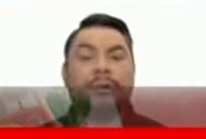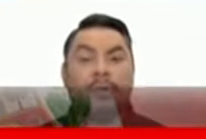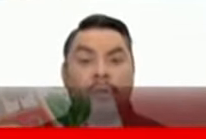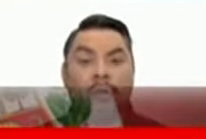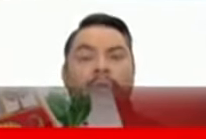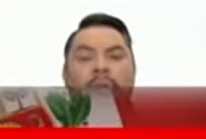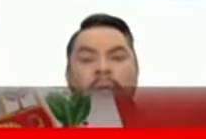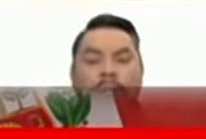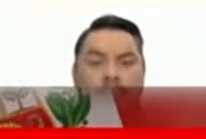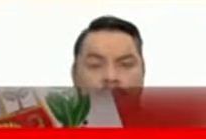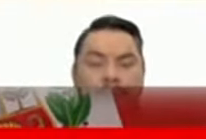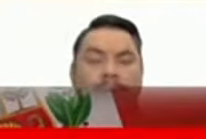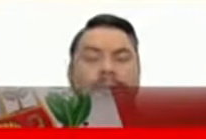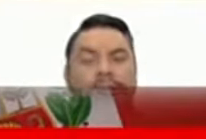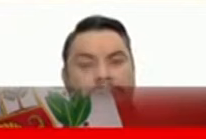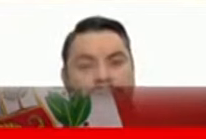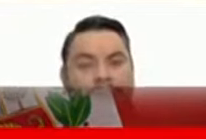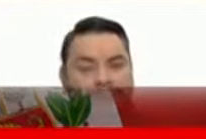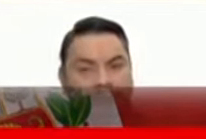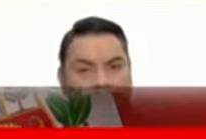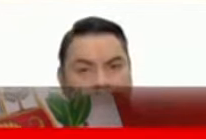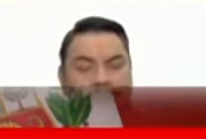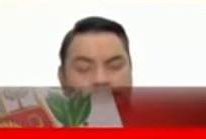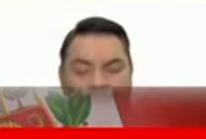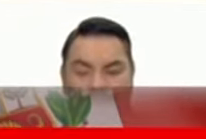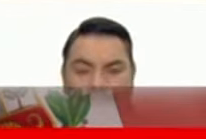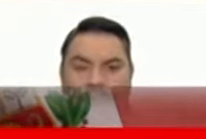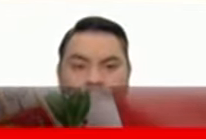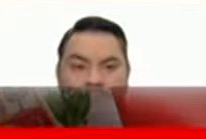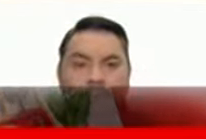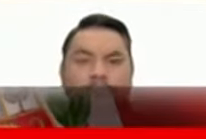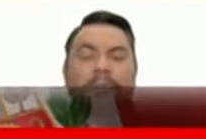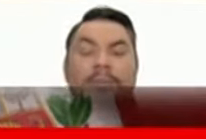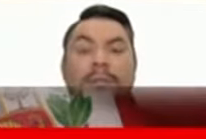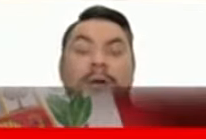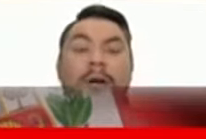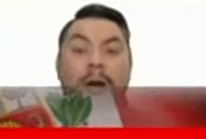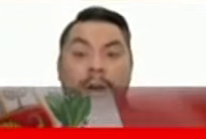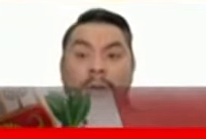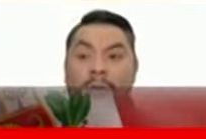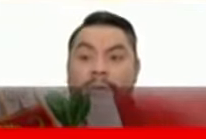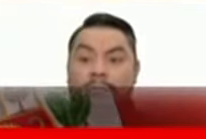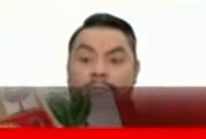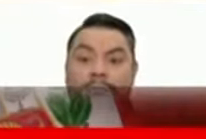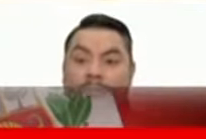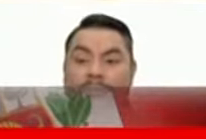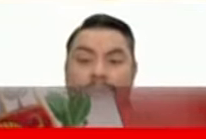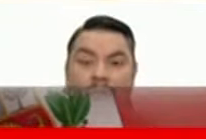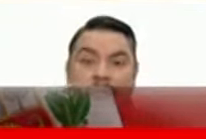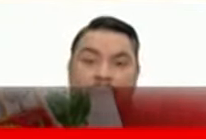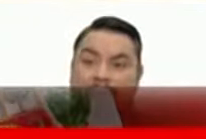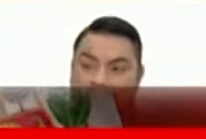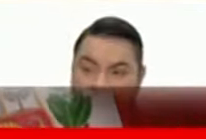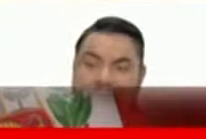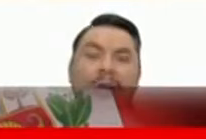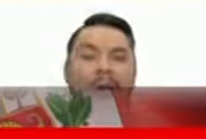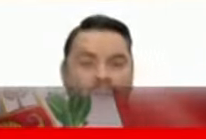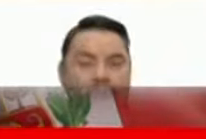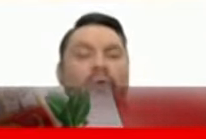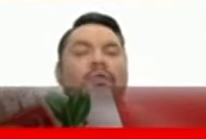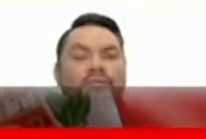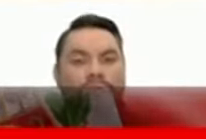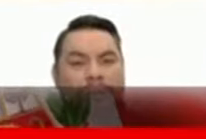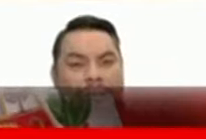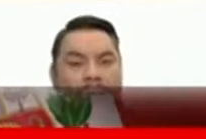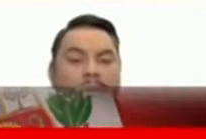martes 3 de septiembre. A continuación, el señor Viceministro de Relaciones Exteriores dará lectura